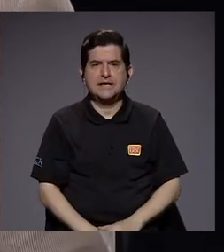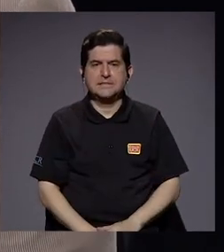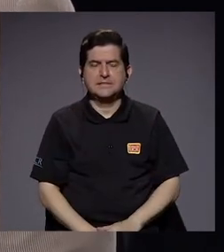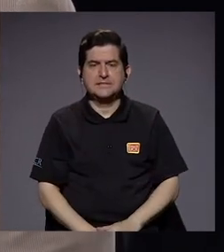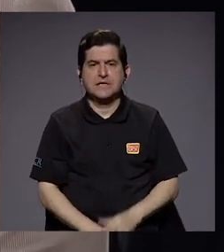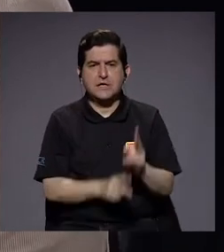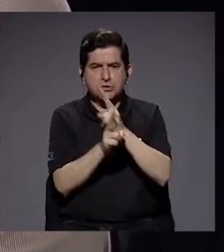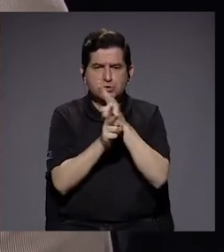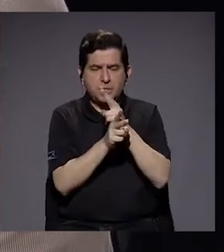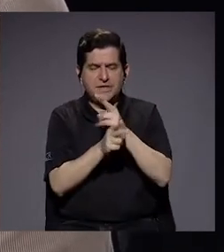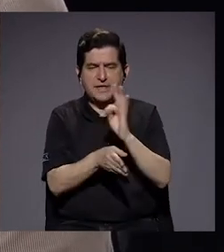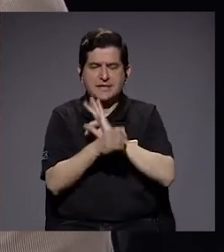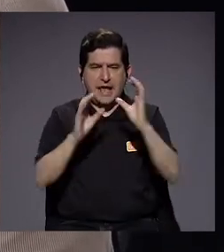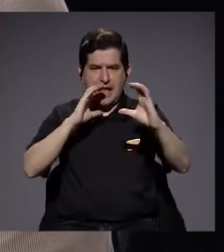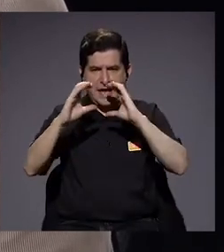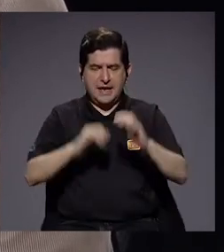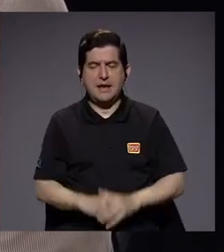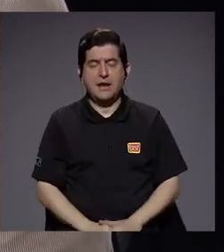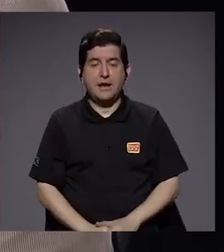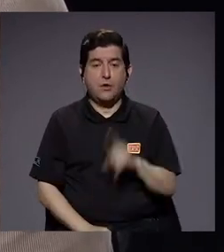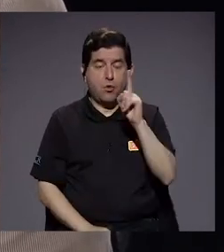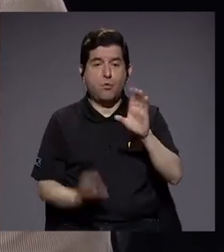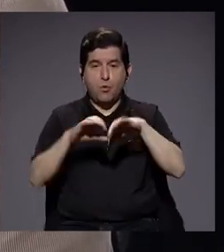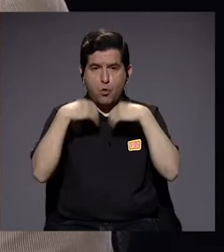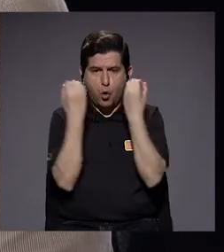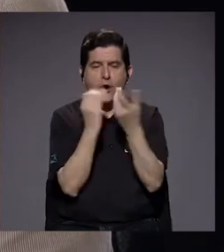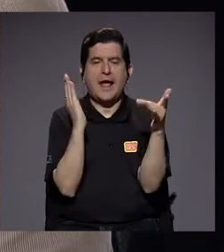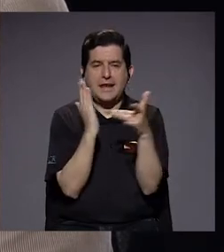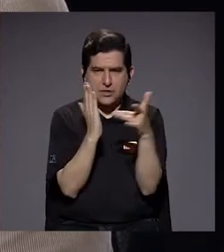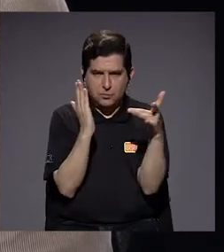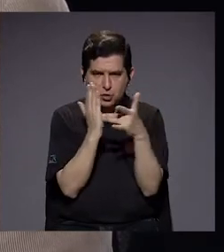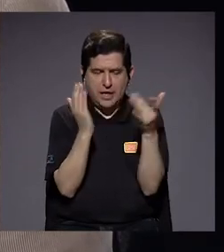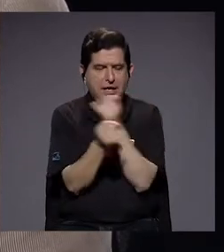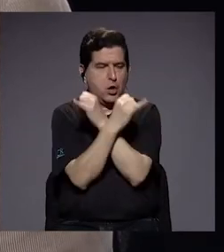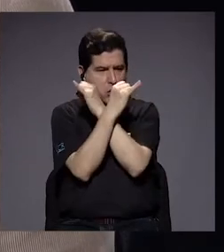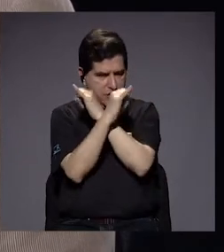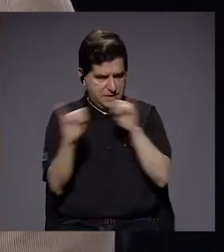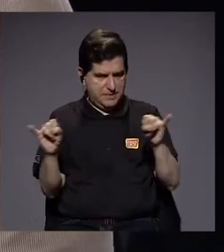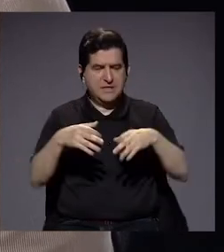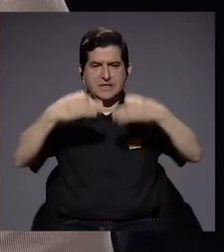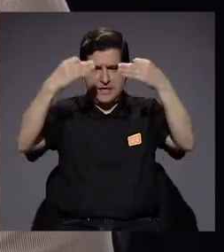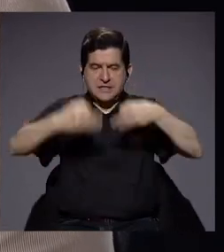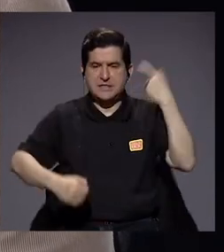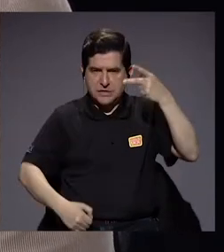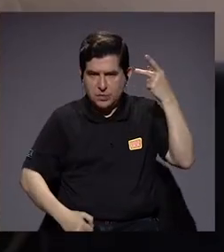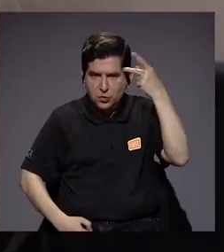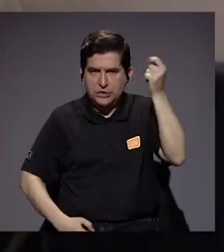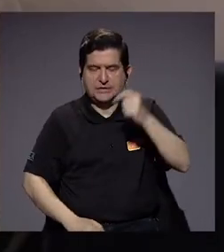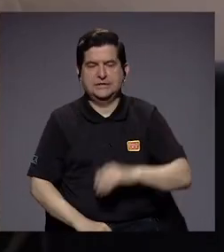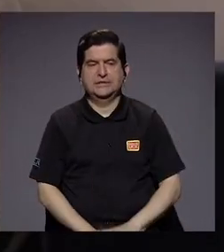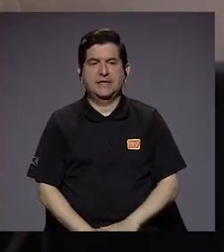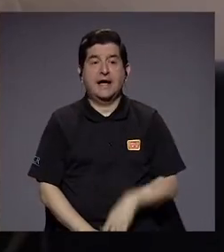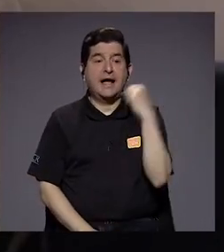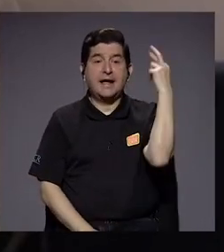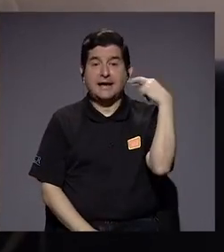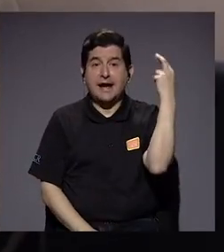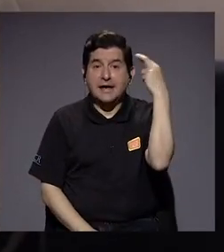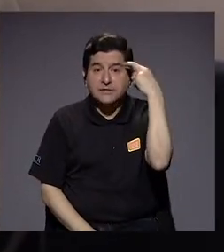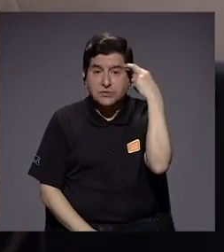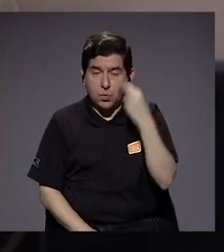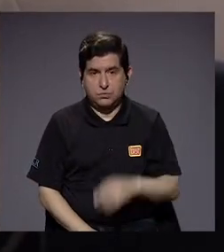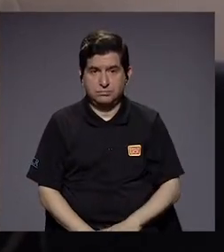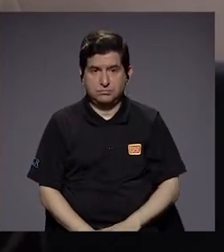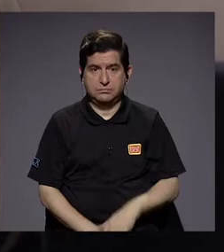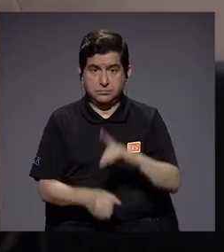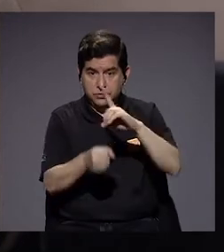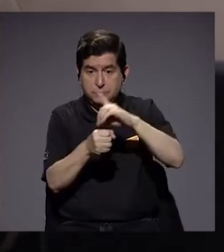la Superintendencia de Telecomunicaciones como un órgano técnico, un órgano independiente de las decisiones políticas, y precisamente fue por eso que el